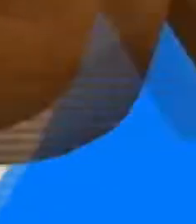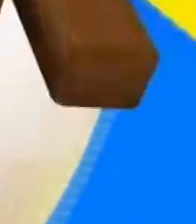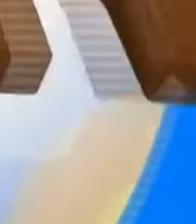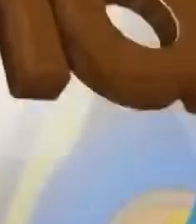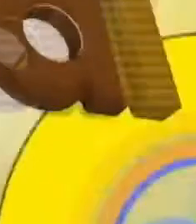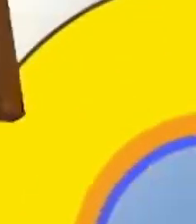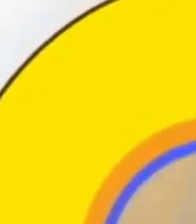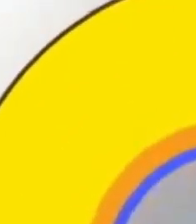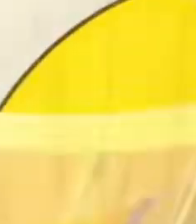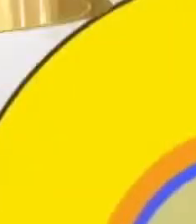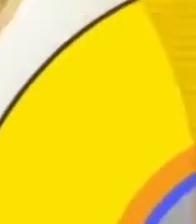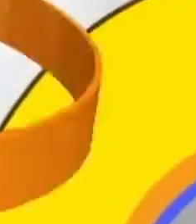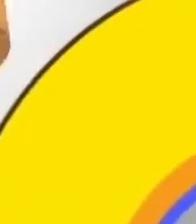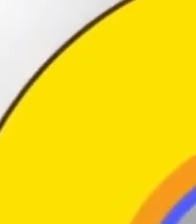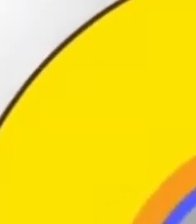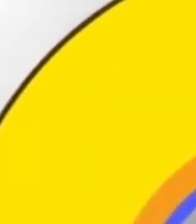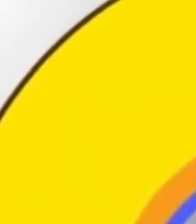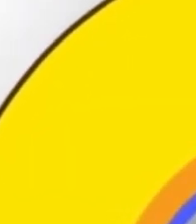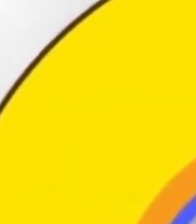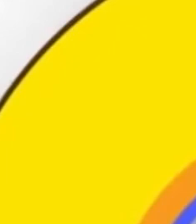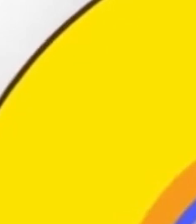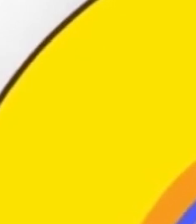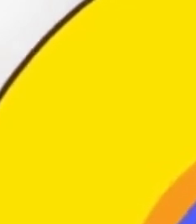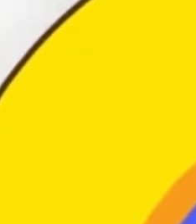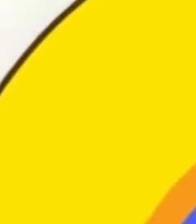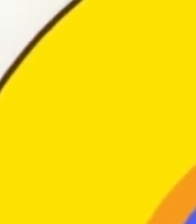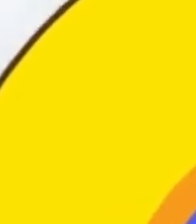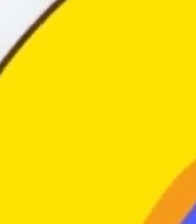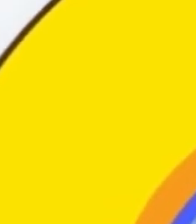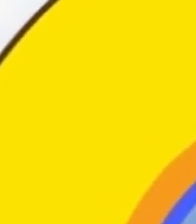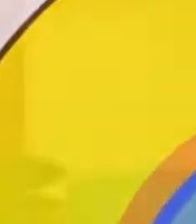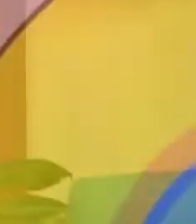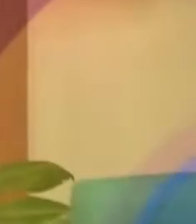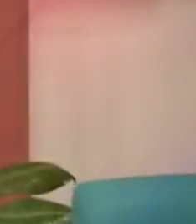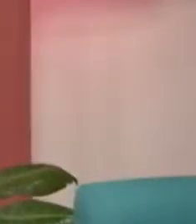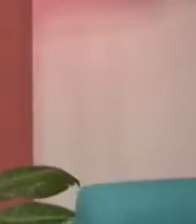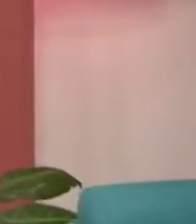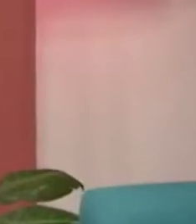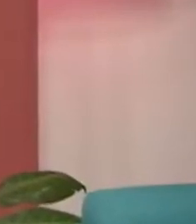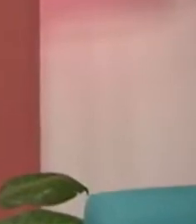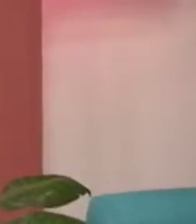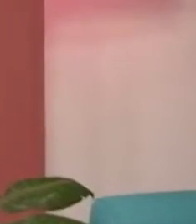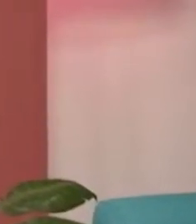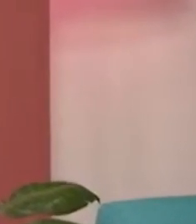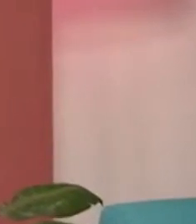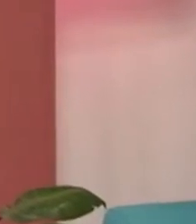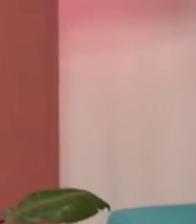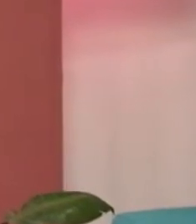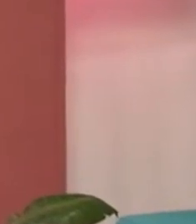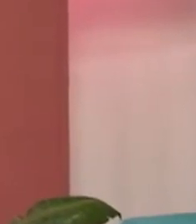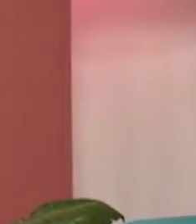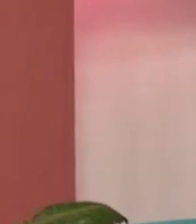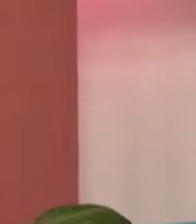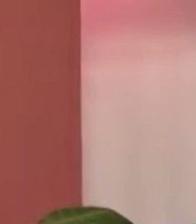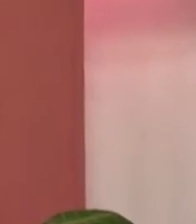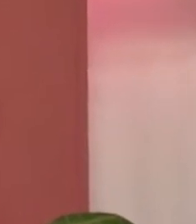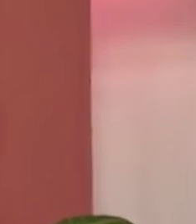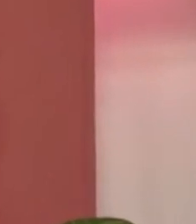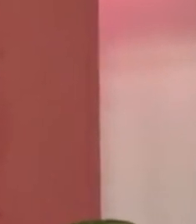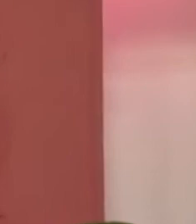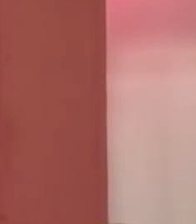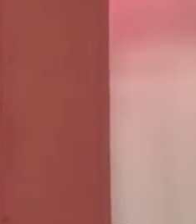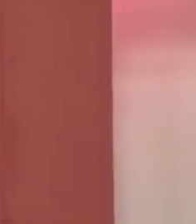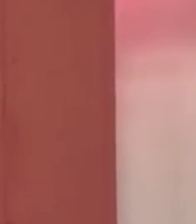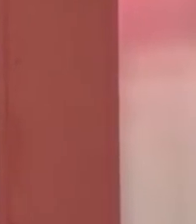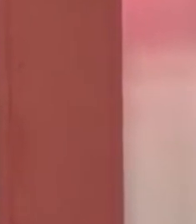Televisión. Costa Rica es mi patria querida. Este miércoles le invitamos para que nos acompañe